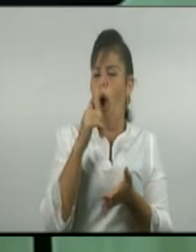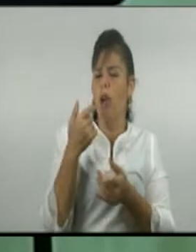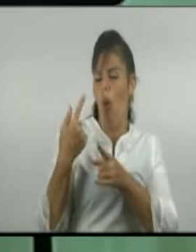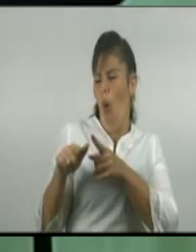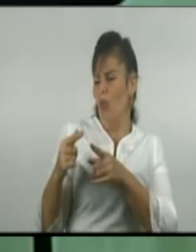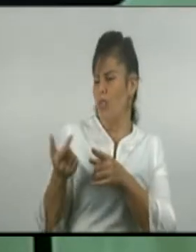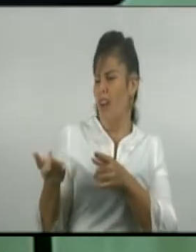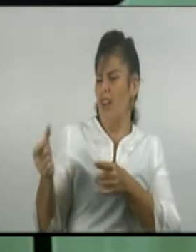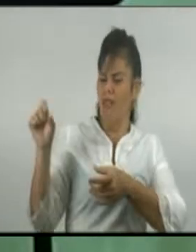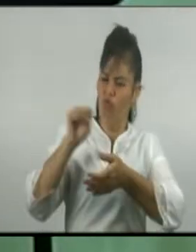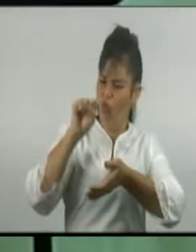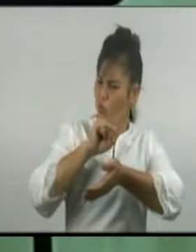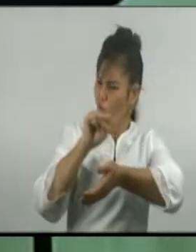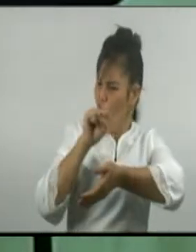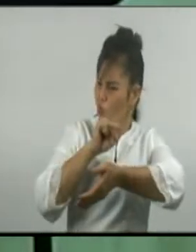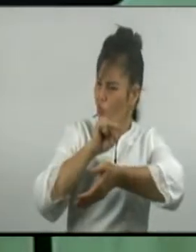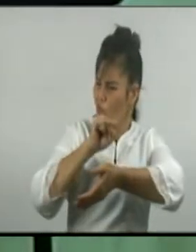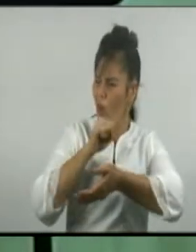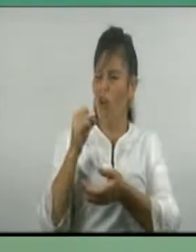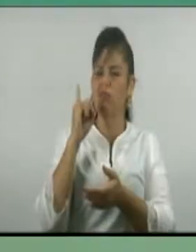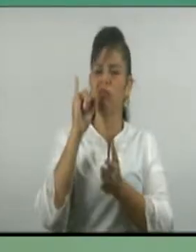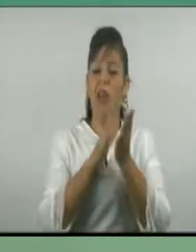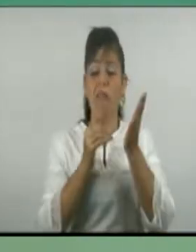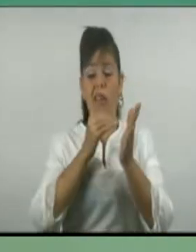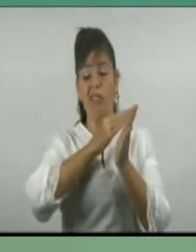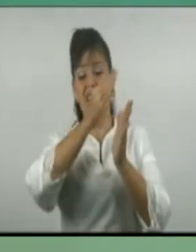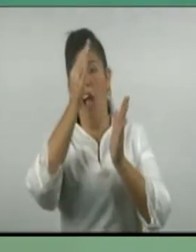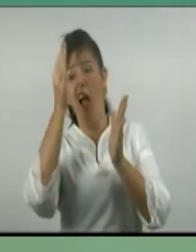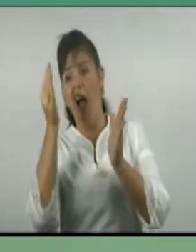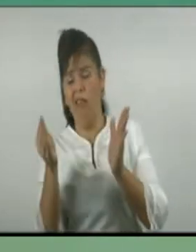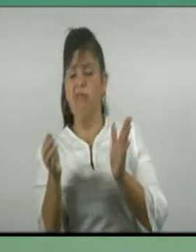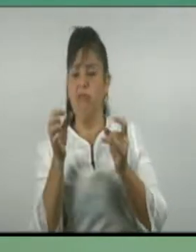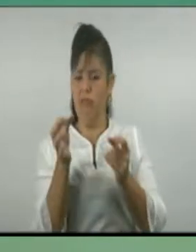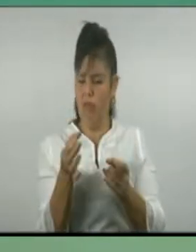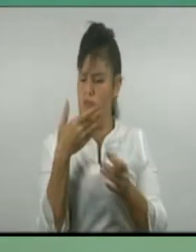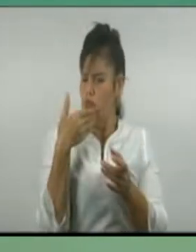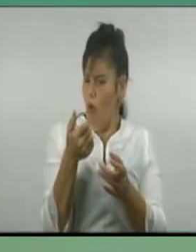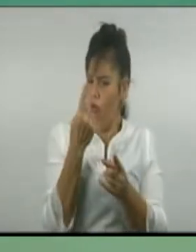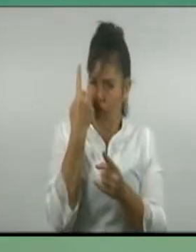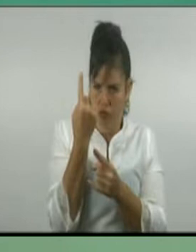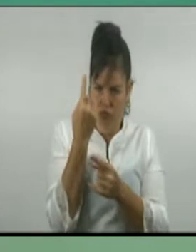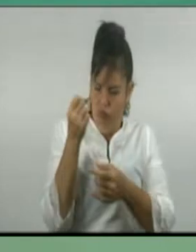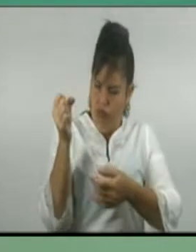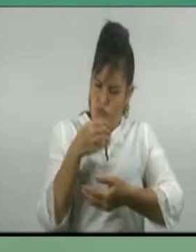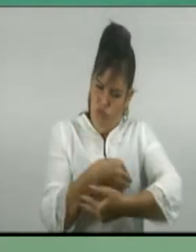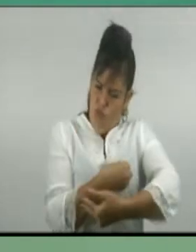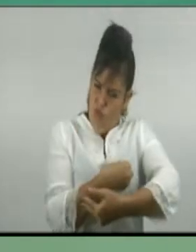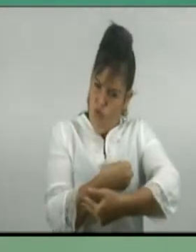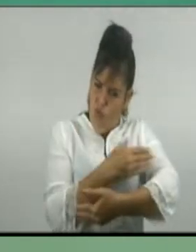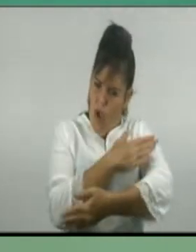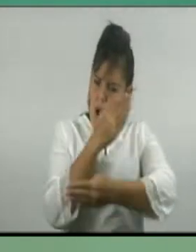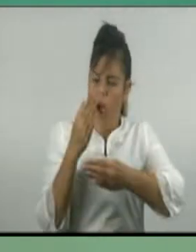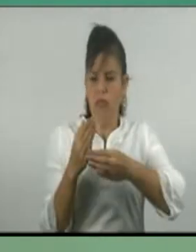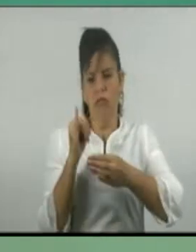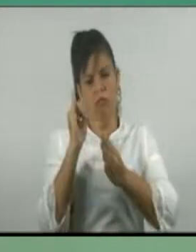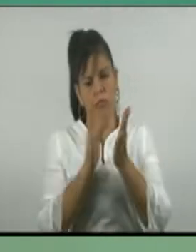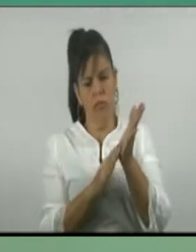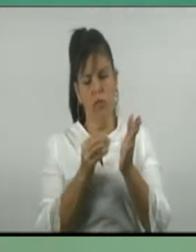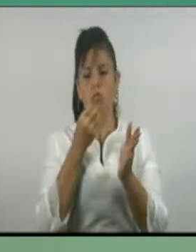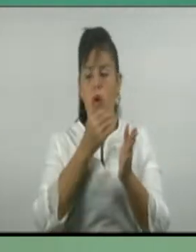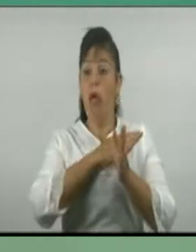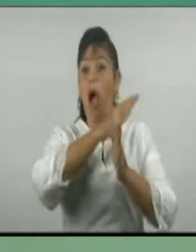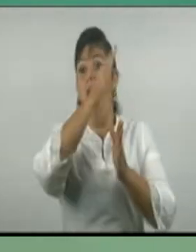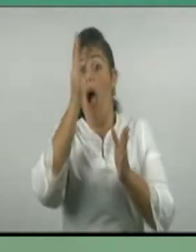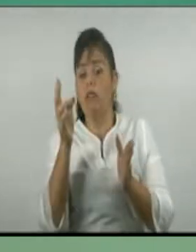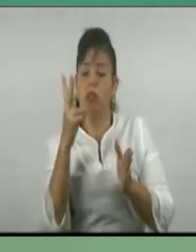alimento hasta los 6 meses de vida sea que sea exclusiva la lactancia materna y extenderla hasta los 2 años es la